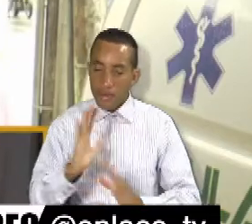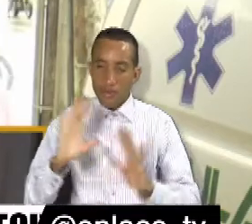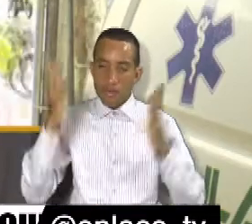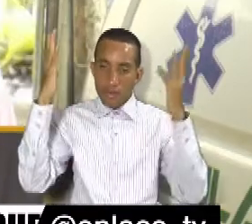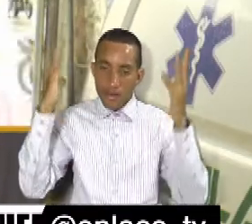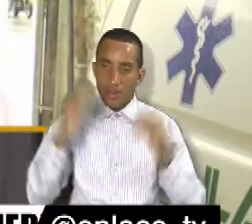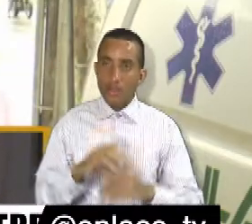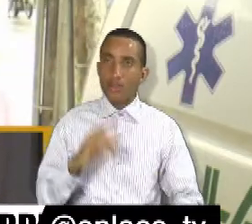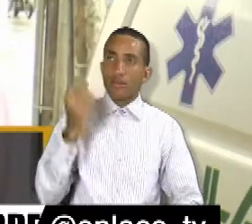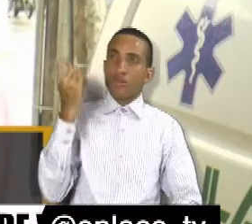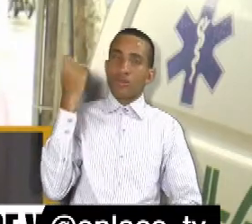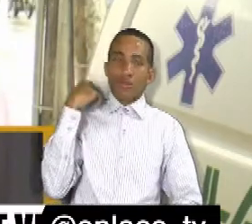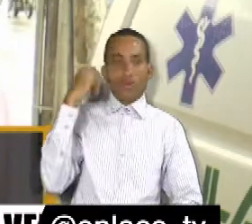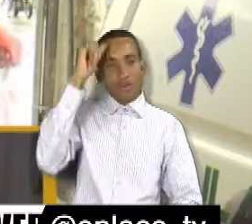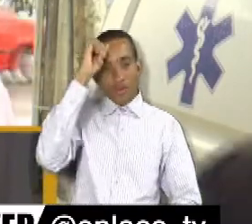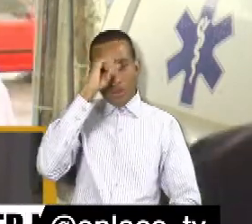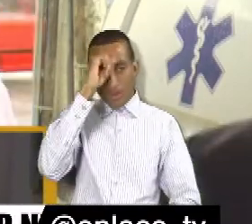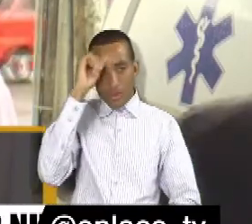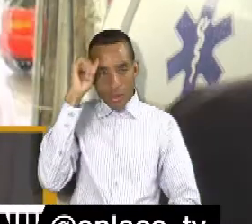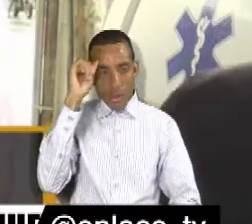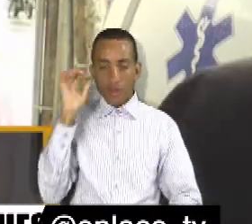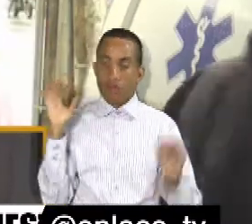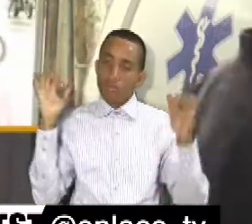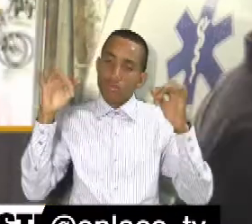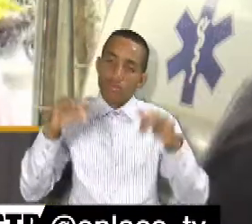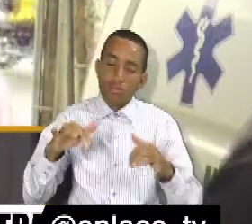domingo, pues precisamente entre los miembros de la familia